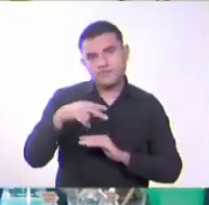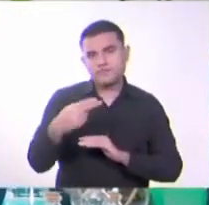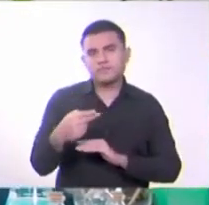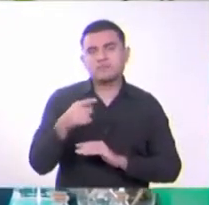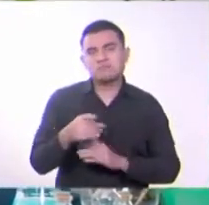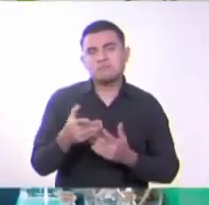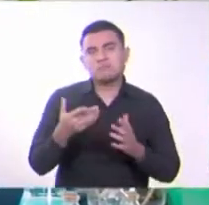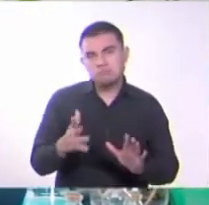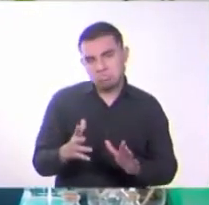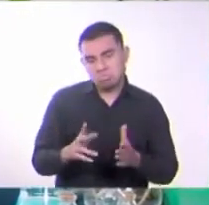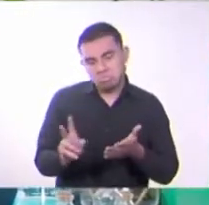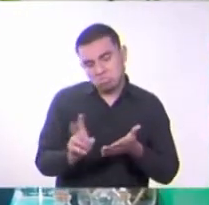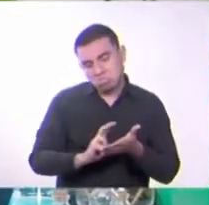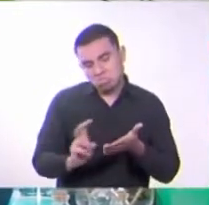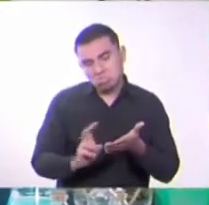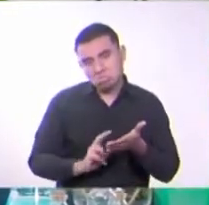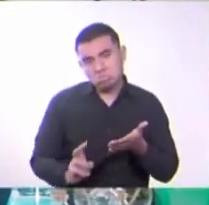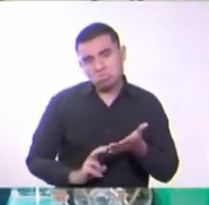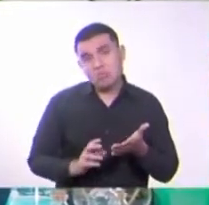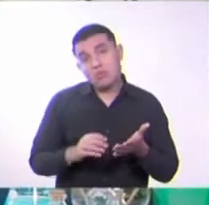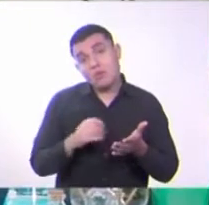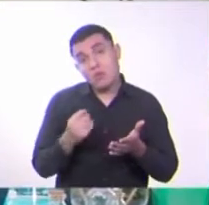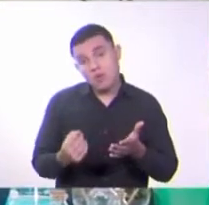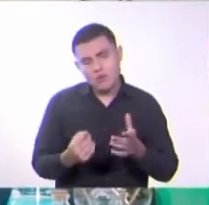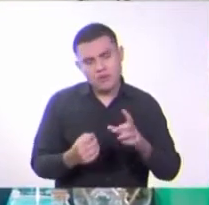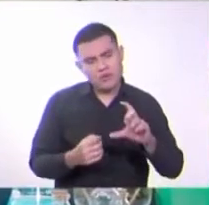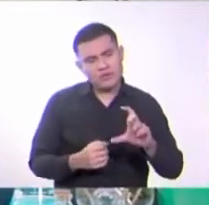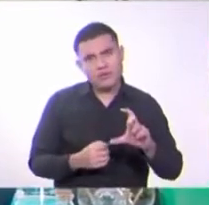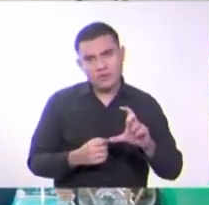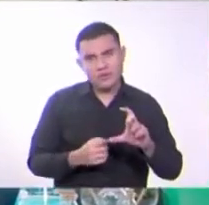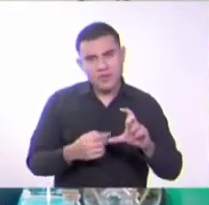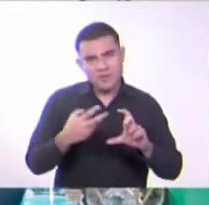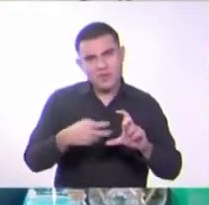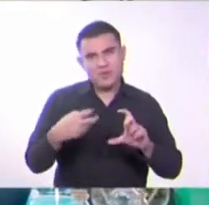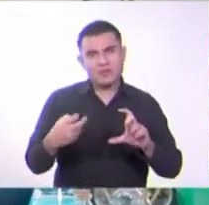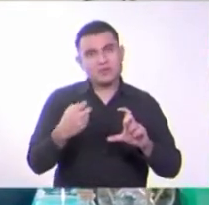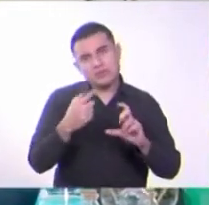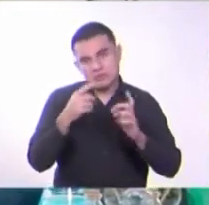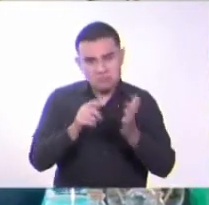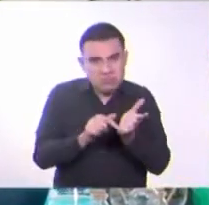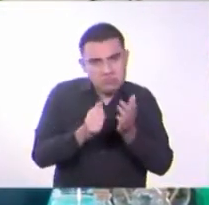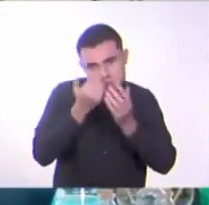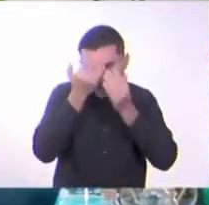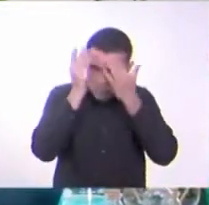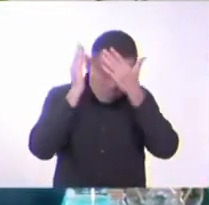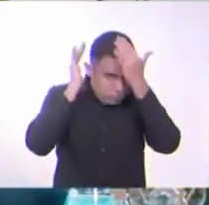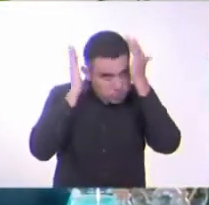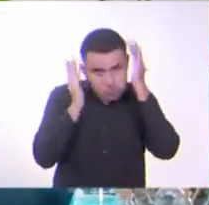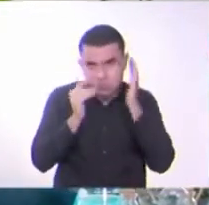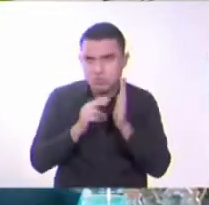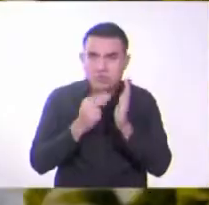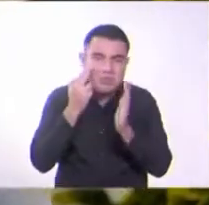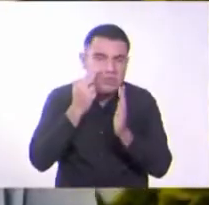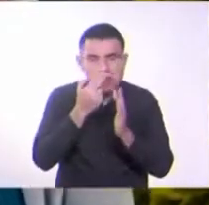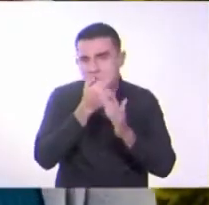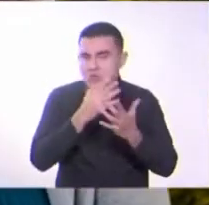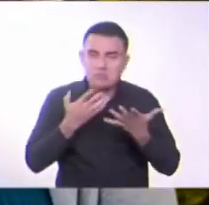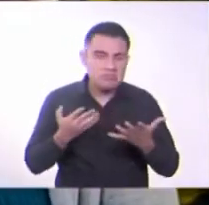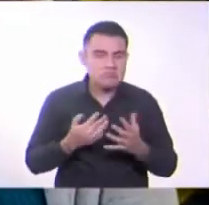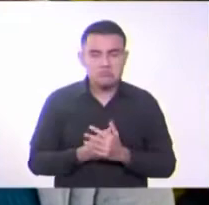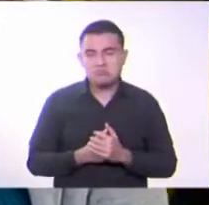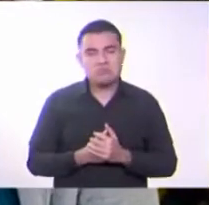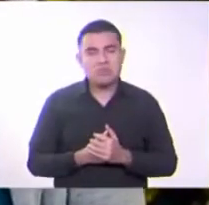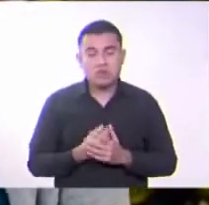los productos de cuidado personal que dicen que tienen un pH determinado, pero